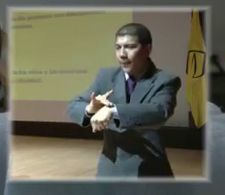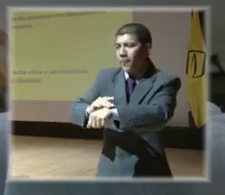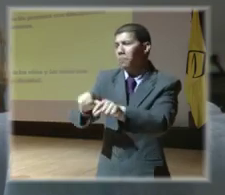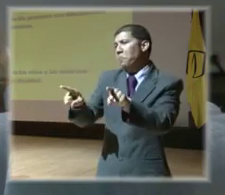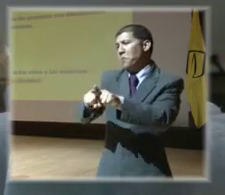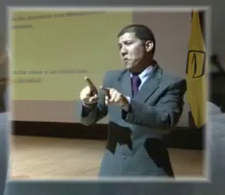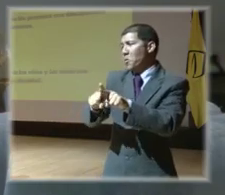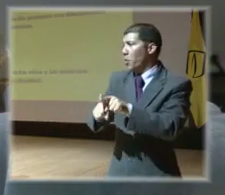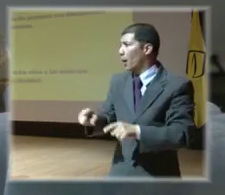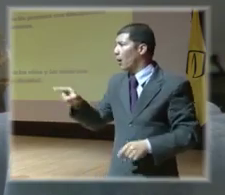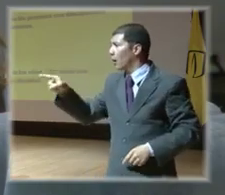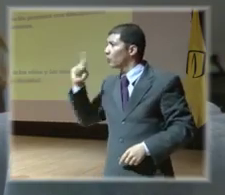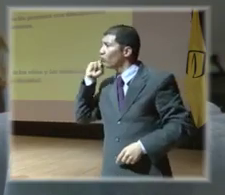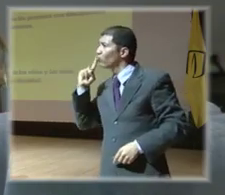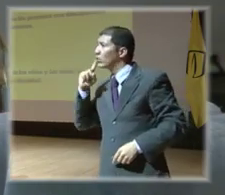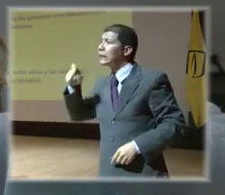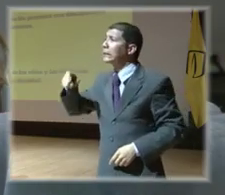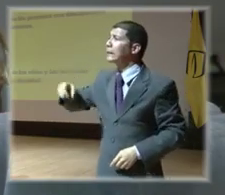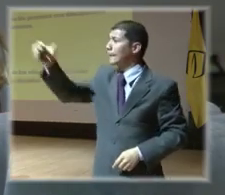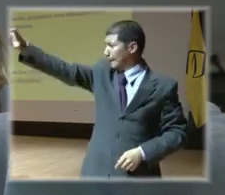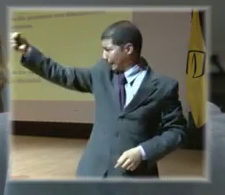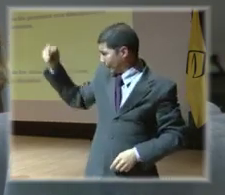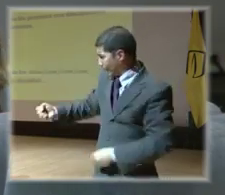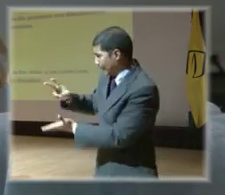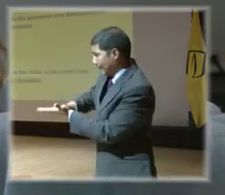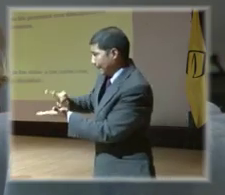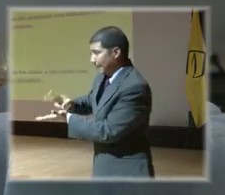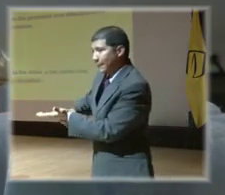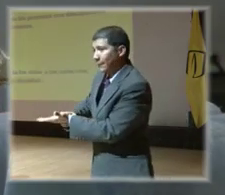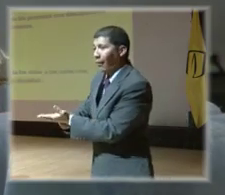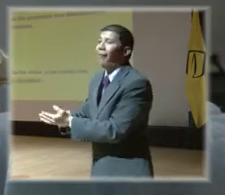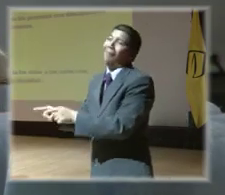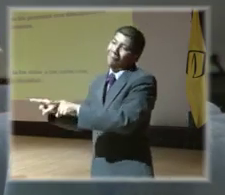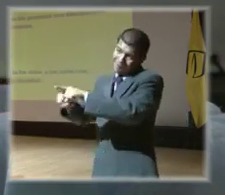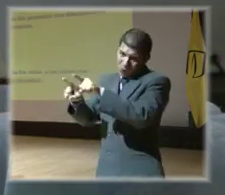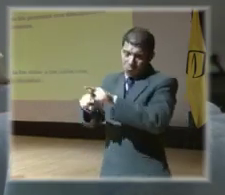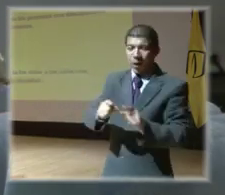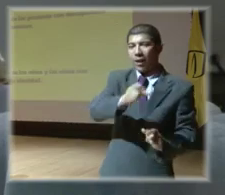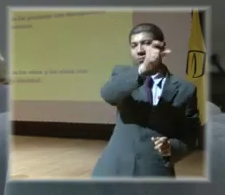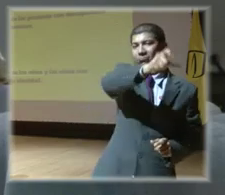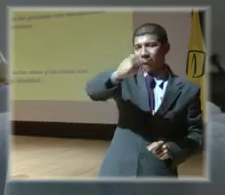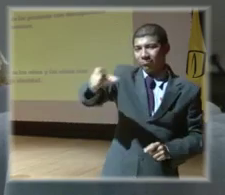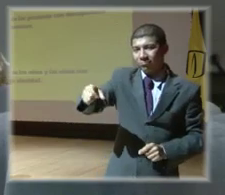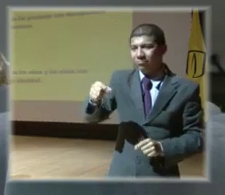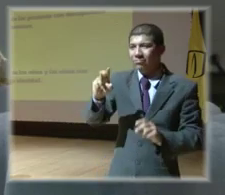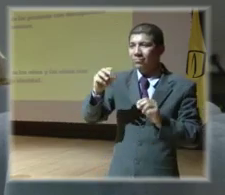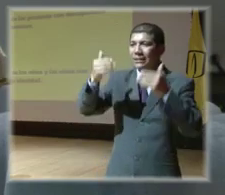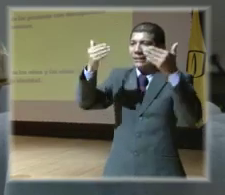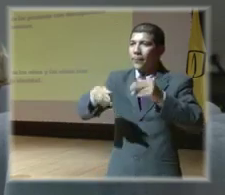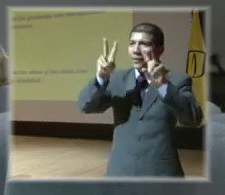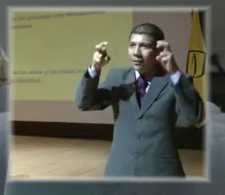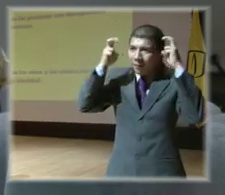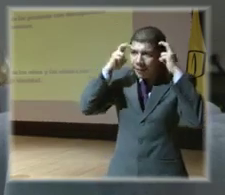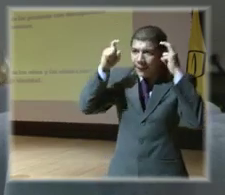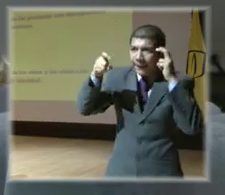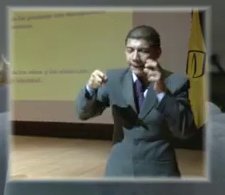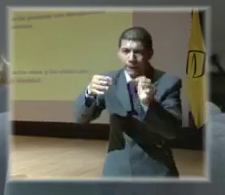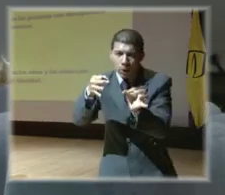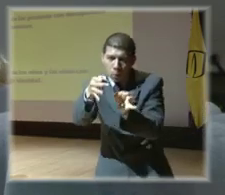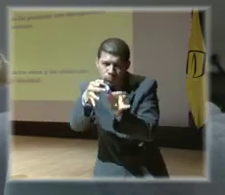pedir un intérprete de lengua de señas, hay personas que necesitan un apoyo, más allá del suyo individual, para la comprensión, etcétera, etcétera.